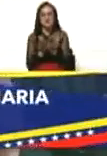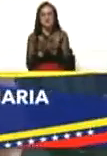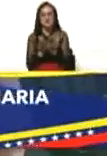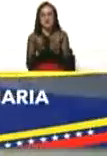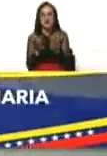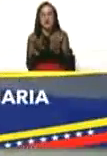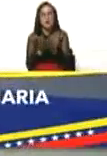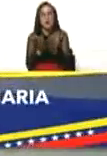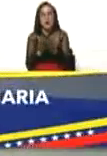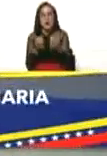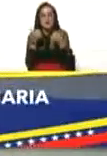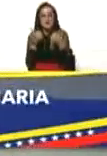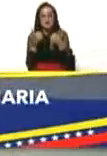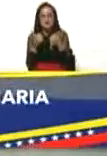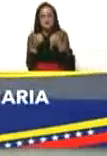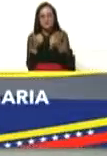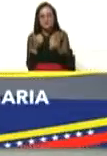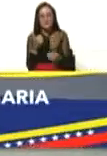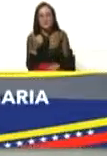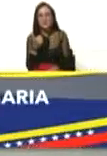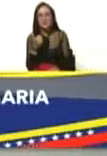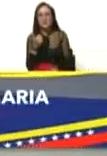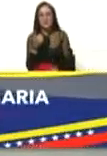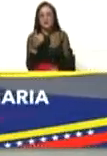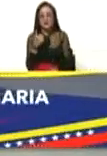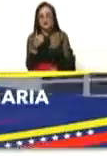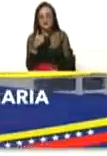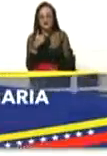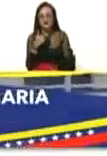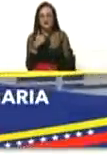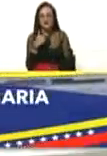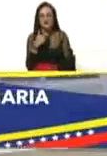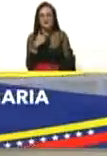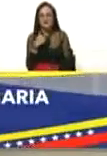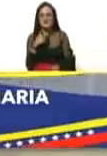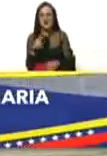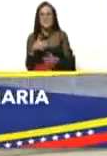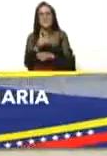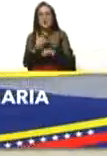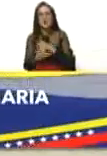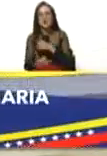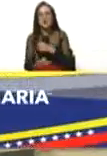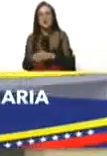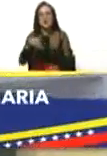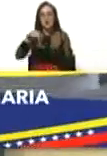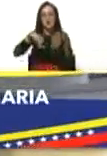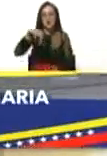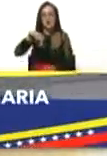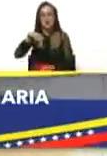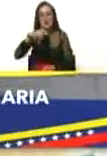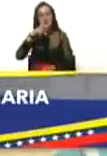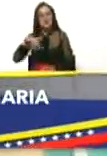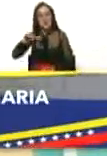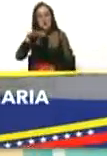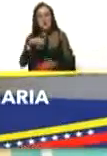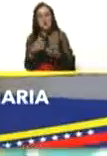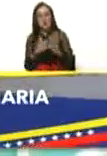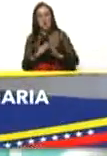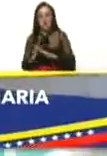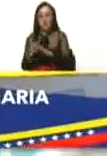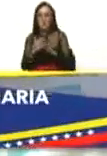escuelas dignas, esas escuelas que tiene ese proyecto hoy día nuestro pueblo, nuestra